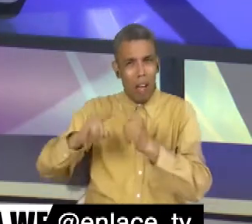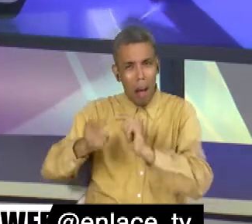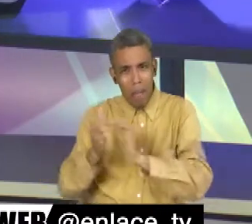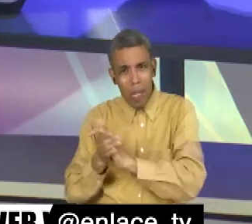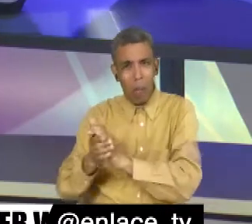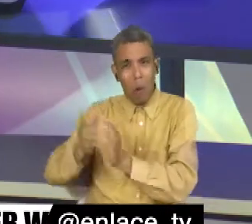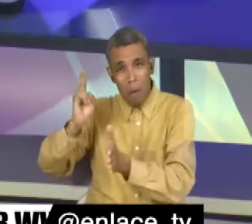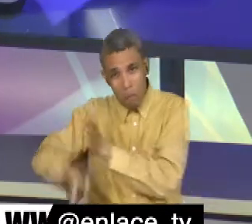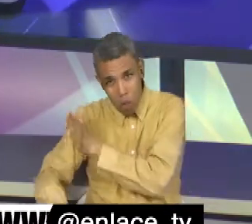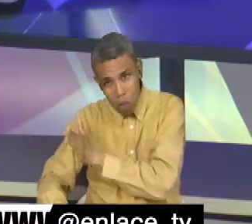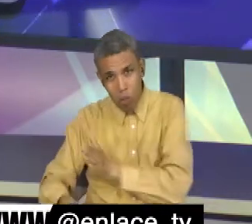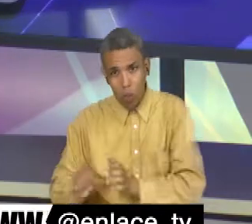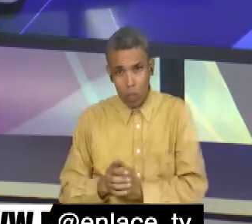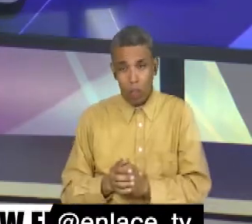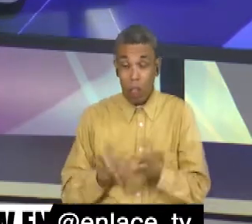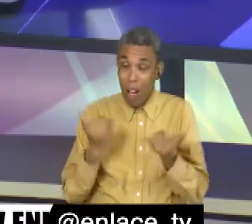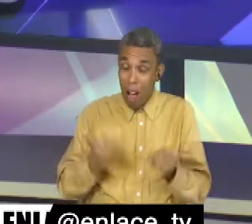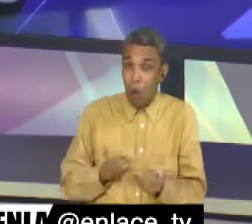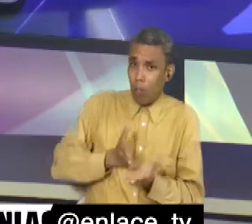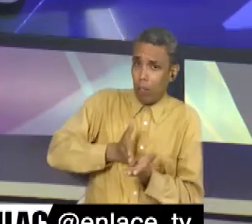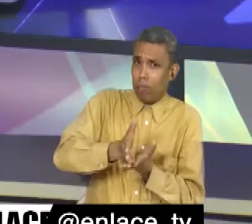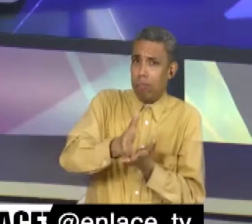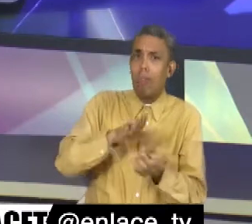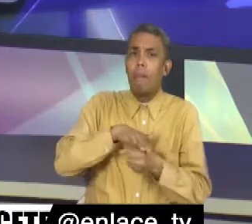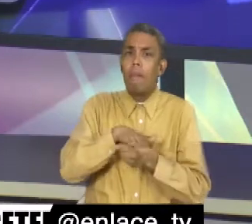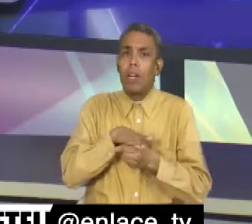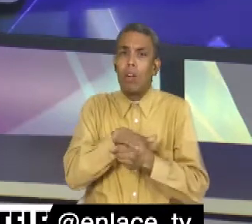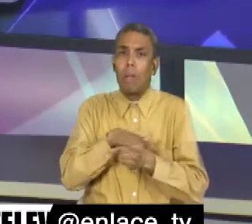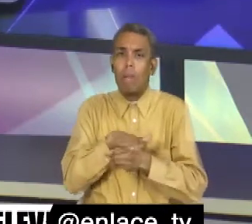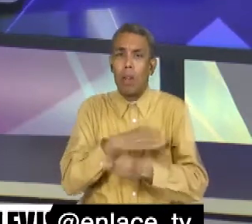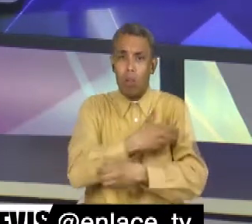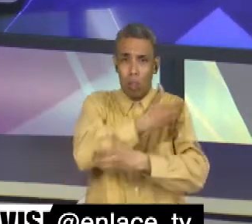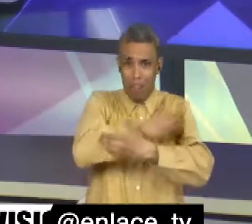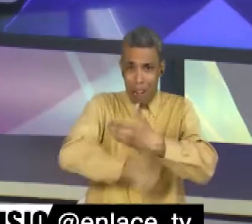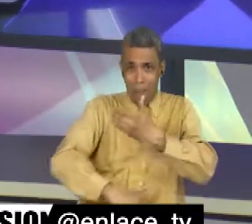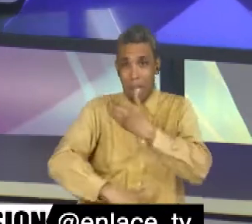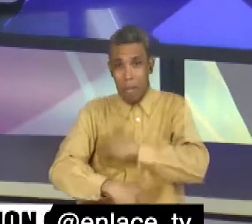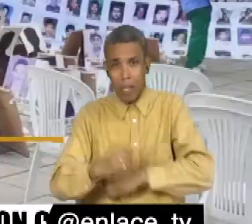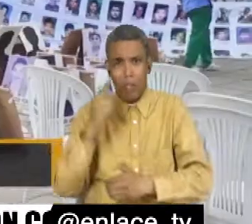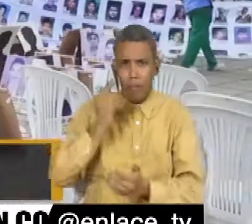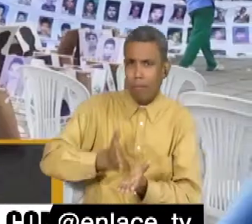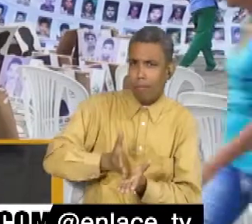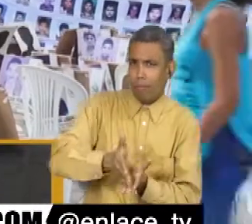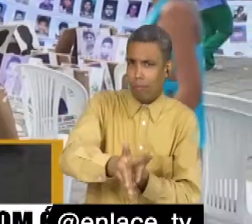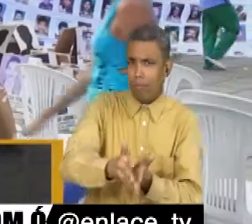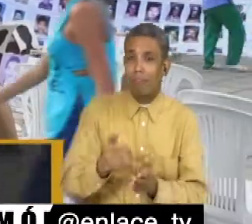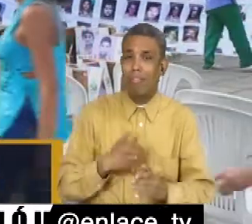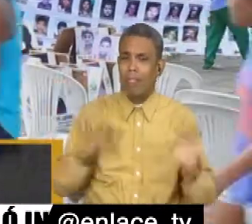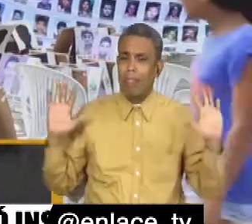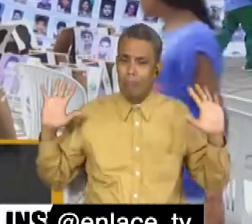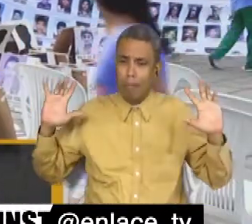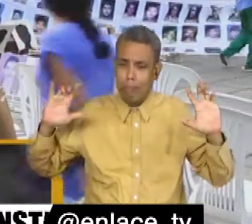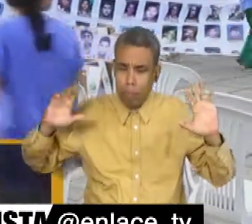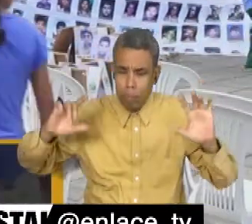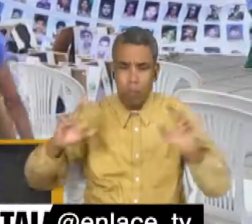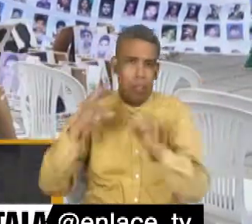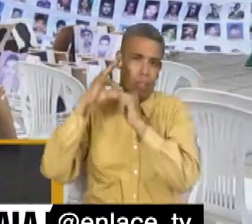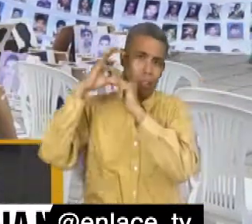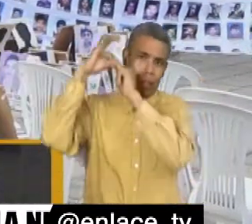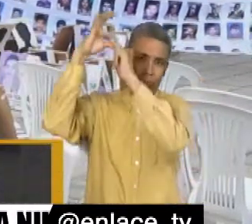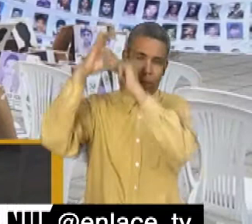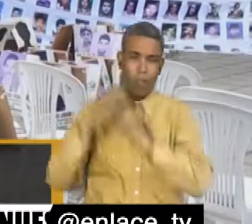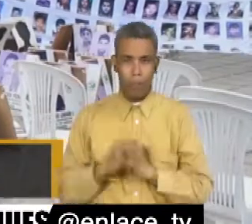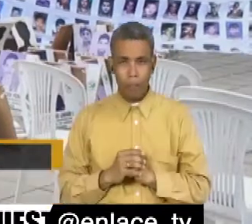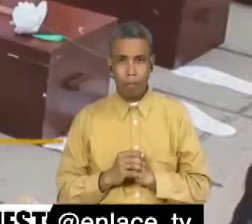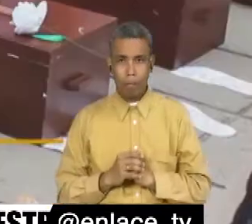hora continúa en la cancha del barrio El Campín, en la Comuna 7 de la ciudad. Un acto simbólico de dignificación a cargo de la